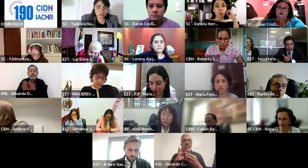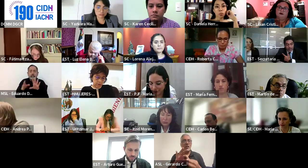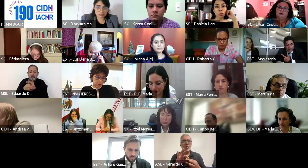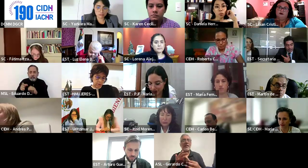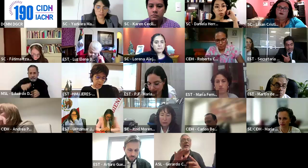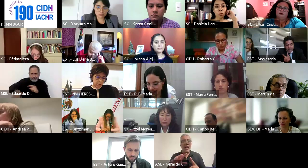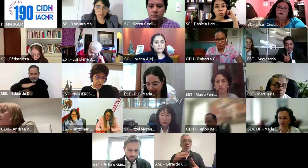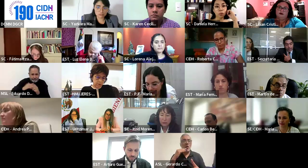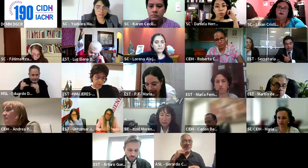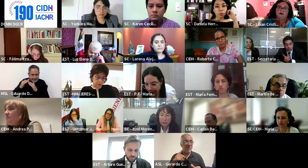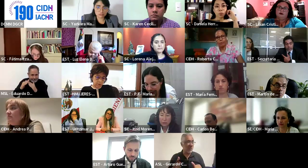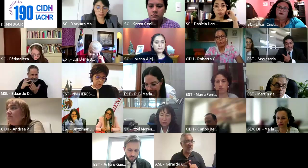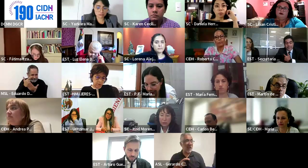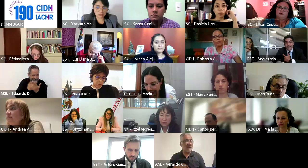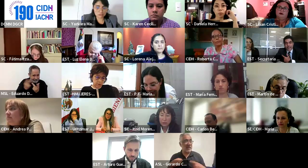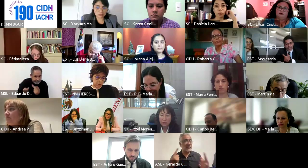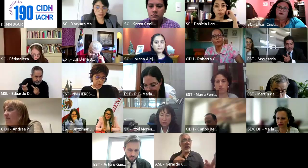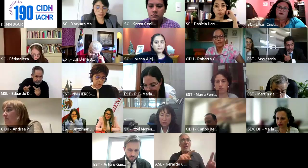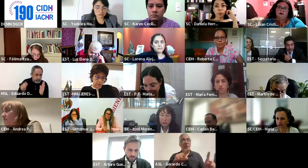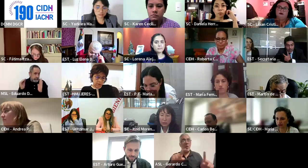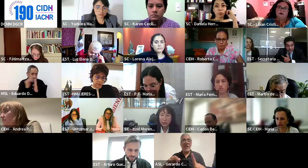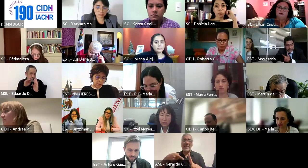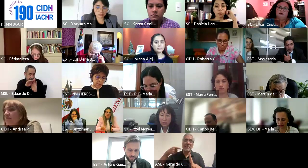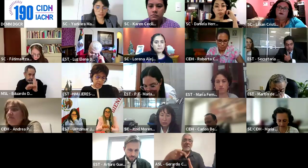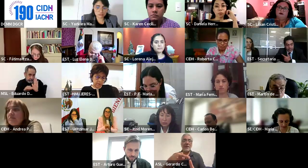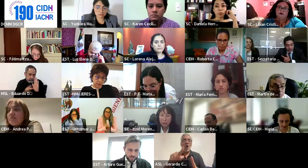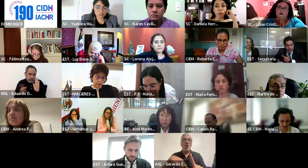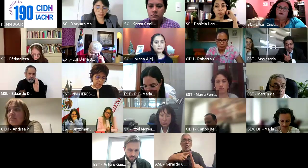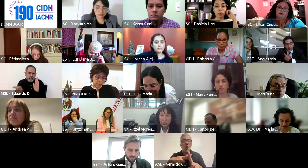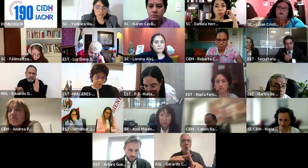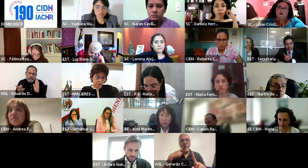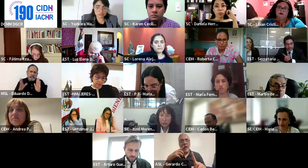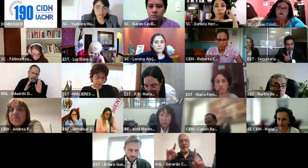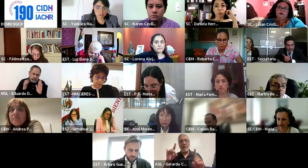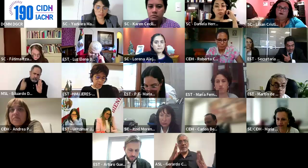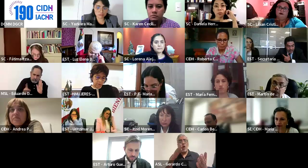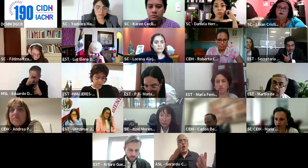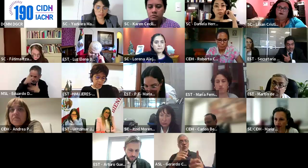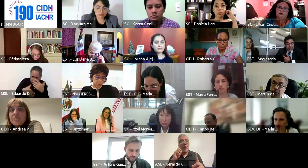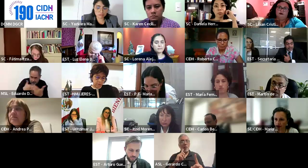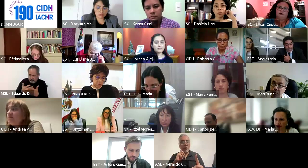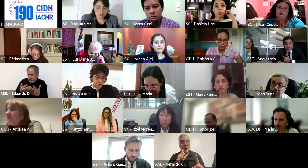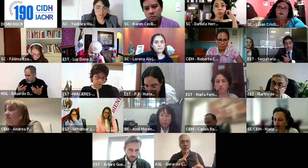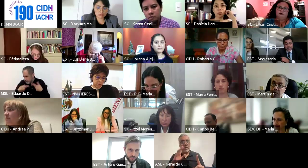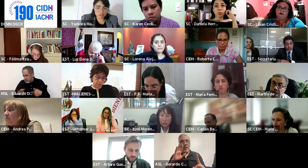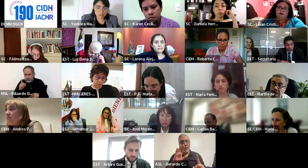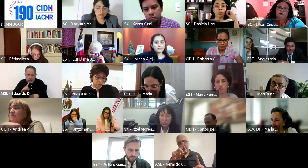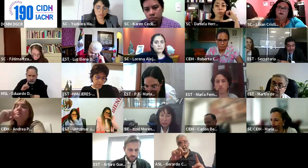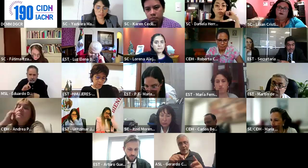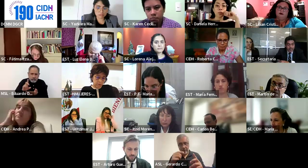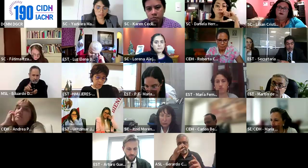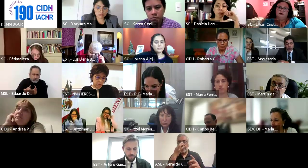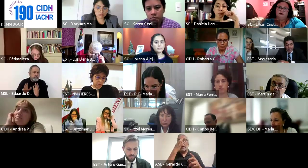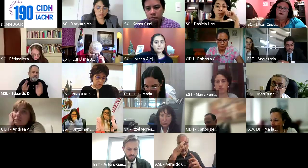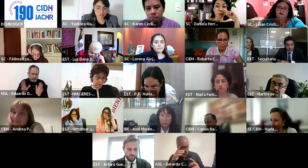Hogares, por primera vez, preguntas específicas sobre la violencia contra las mujeres y sobre la discapacidad. También ya se mencionó